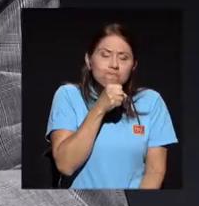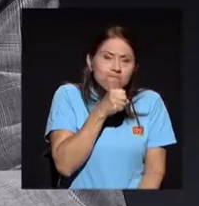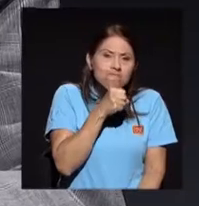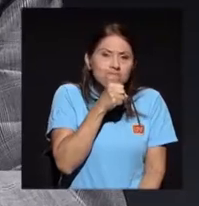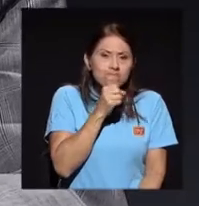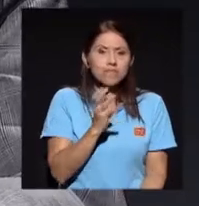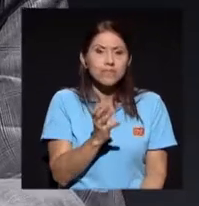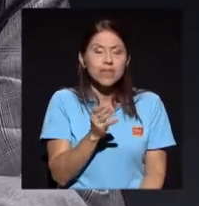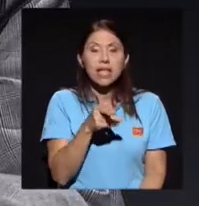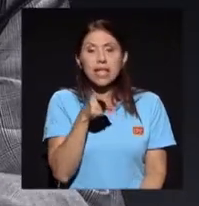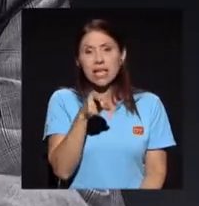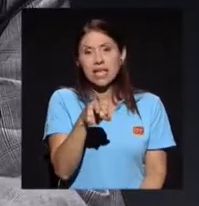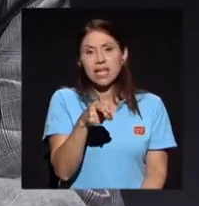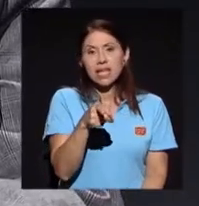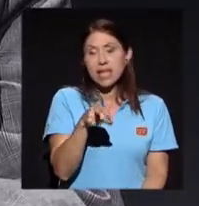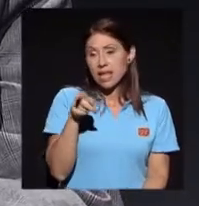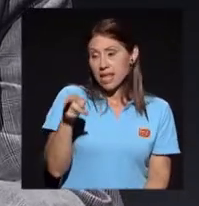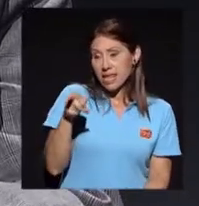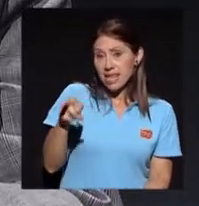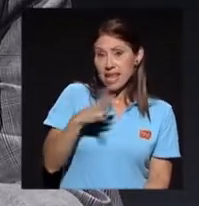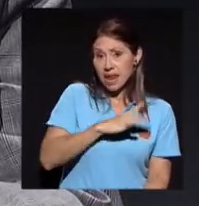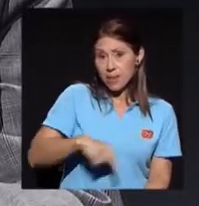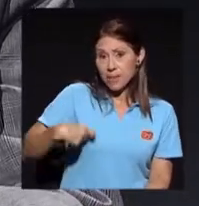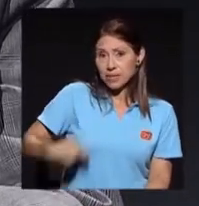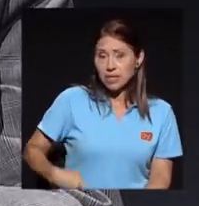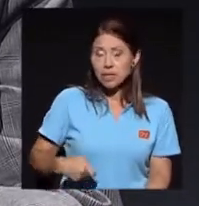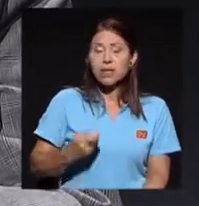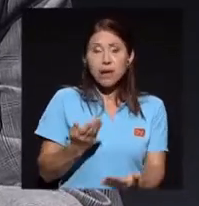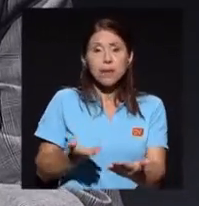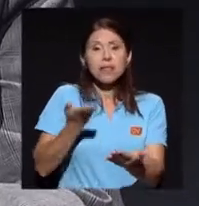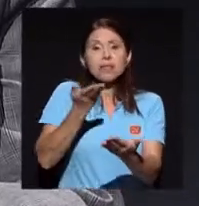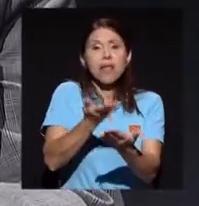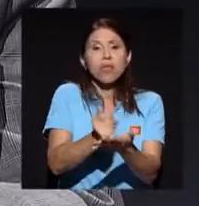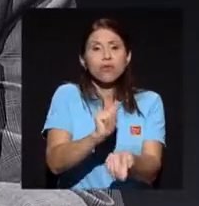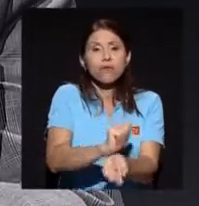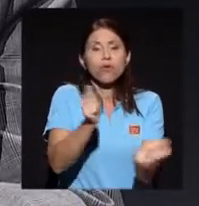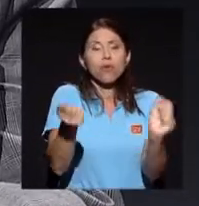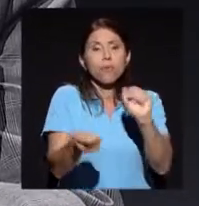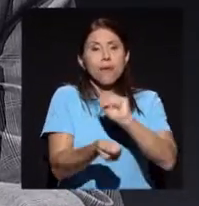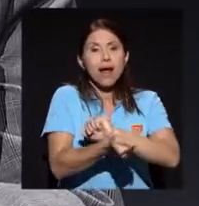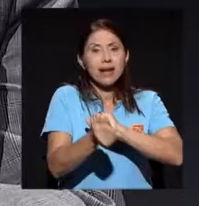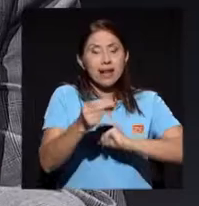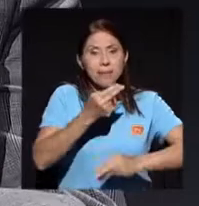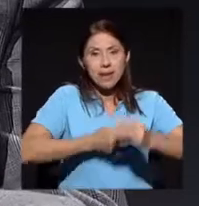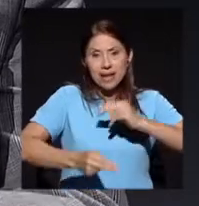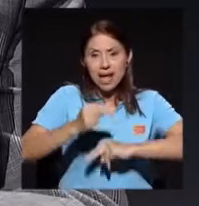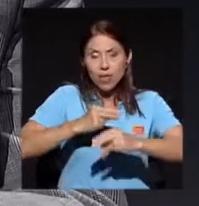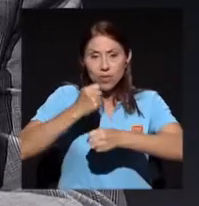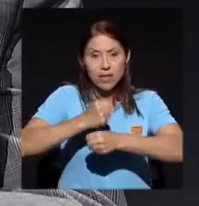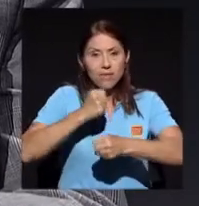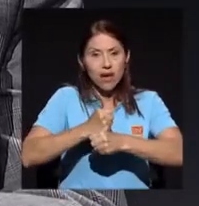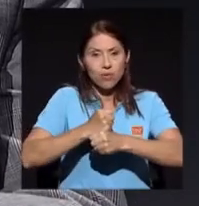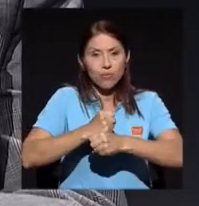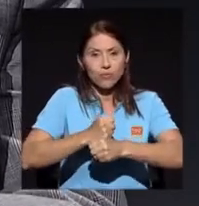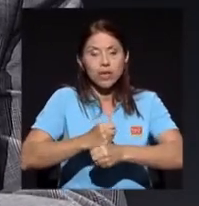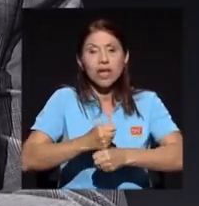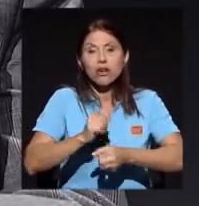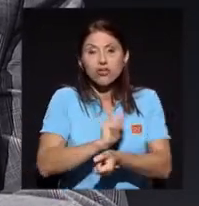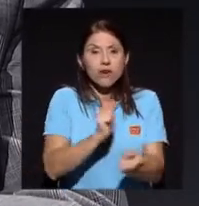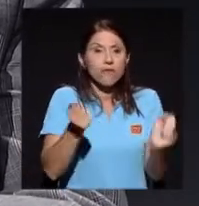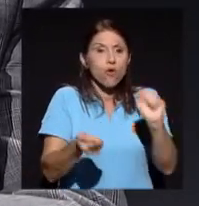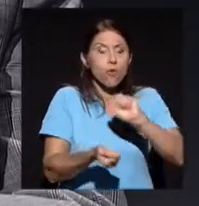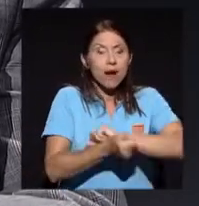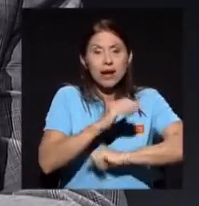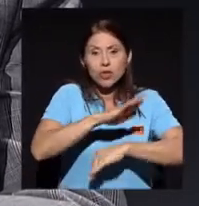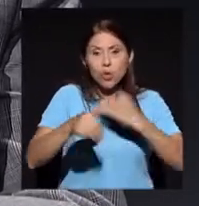planteado y reformar el mercado de trabajo por ejemplo reformar toda la estructura impositiva para hacerla